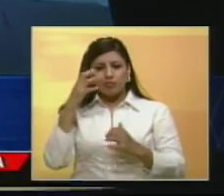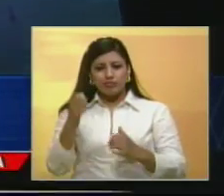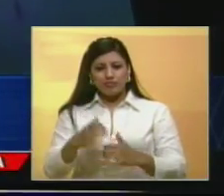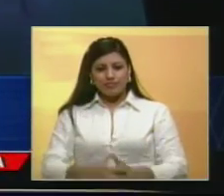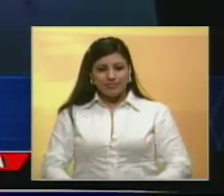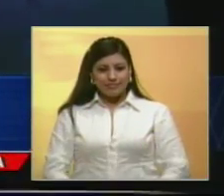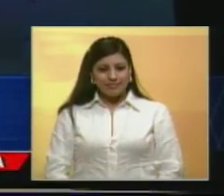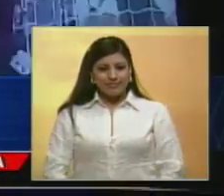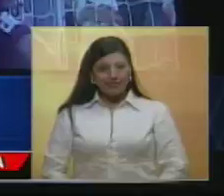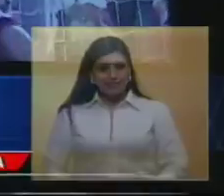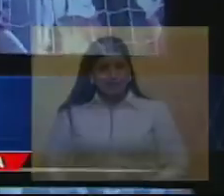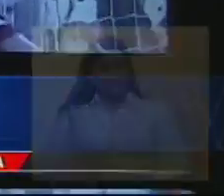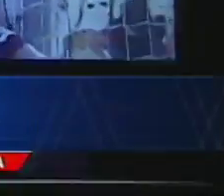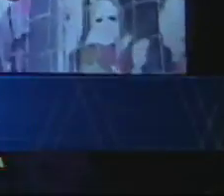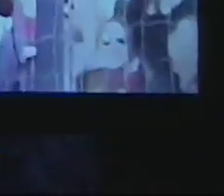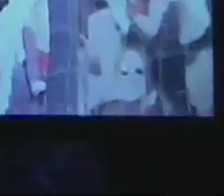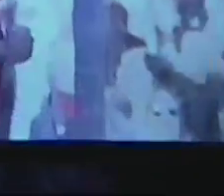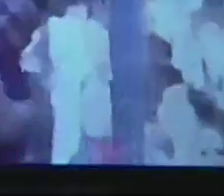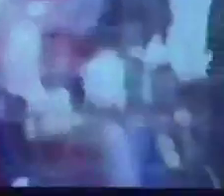Cittadino.